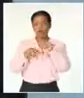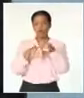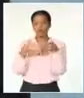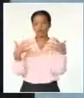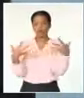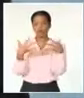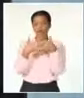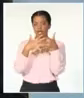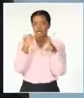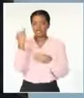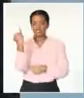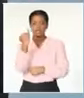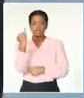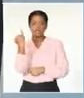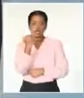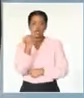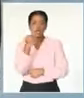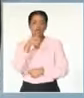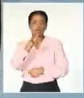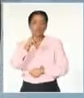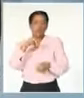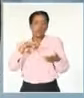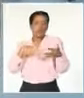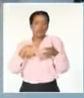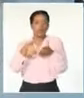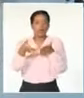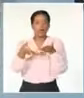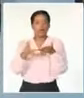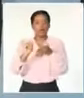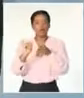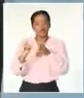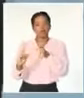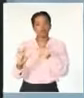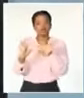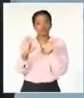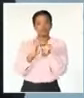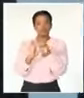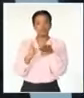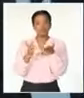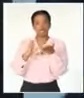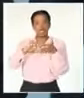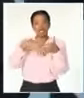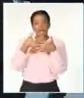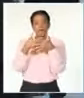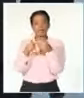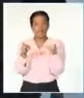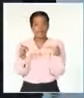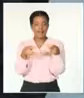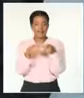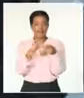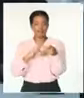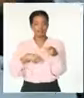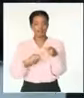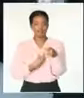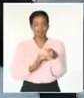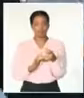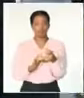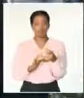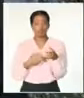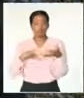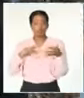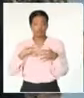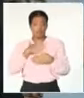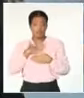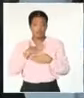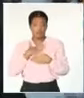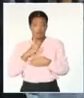internacionalizar, podemos buscar nuevos mercados. Hay muchas empresas pequeñas, que además es nuestro mercado. Nosotros como pequeña empresa, nuestro mercado no es